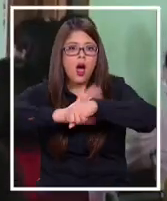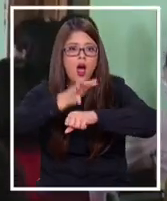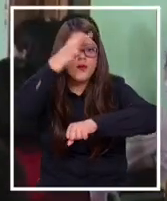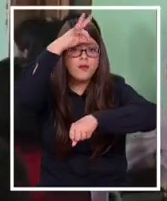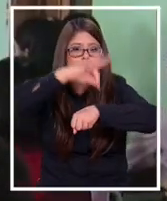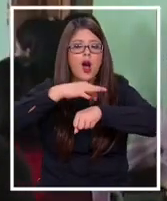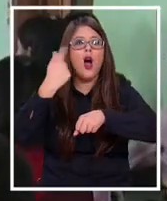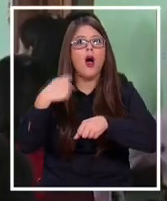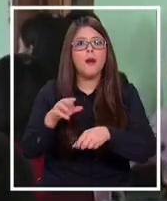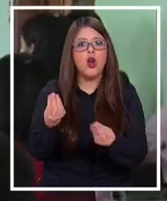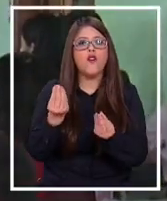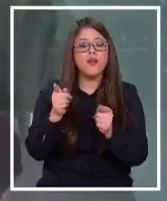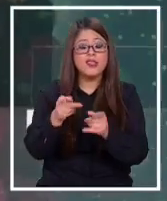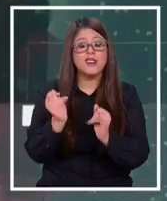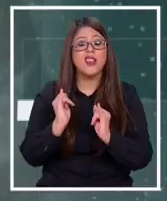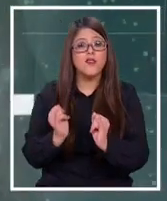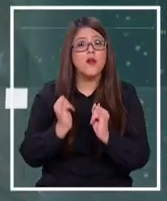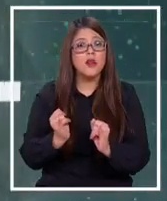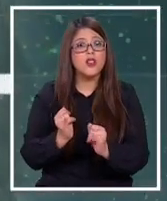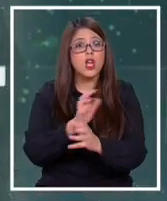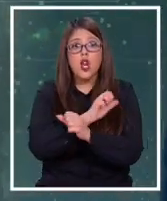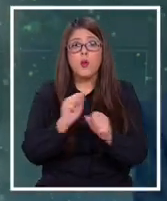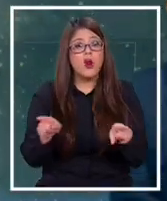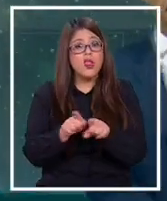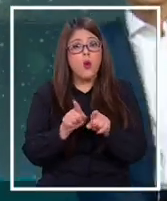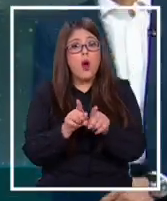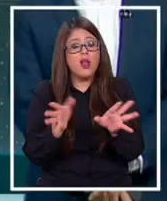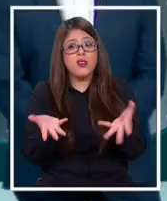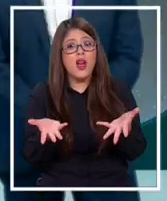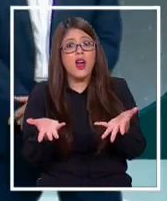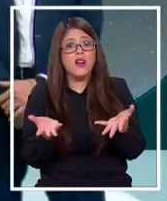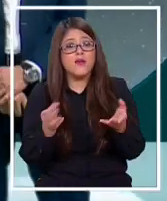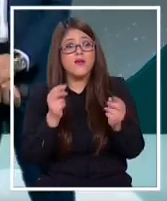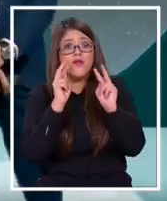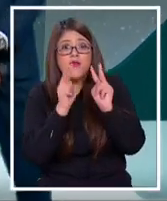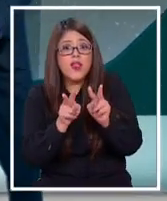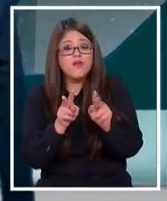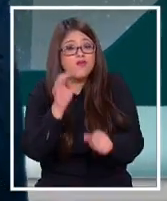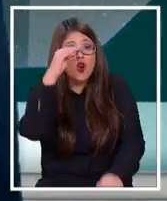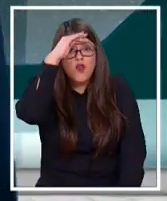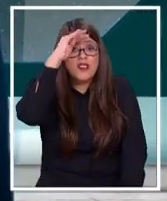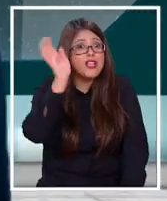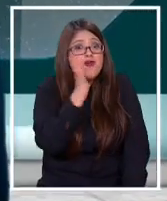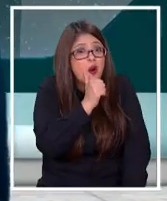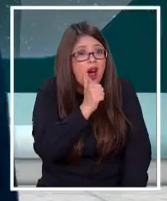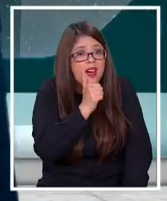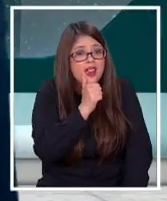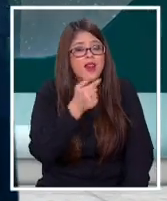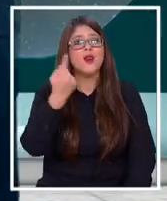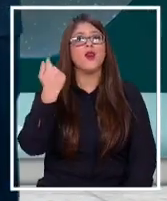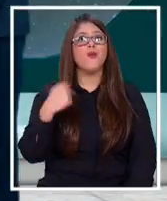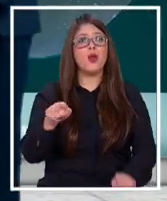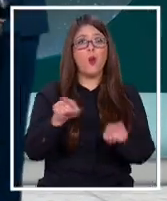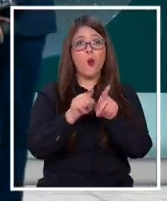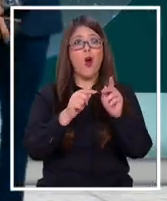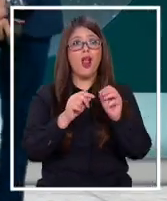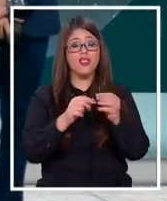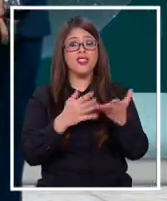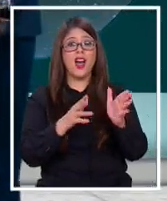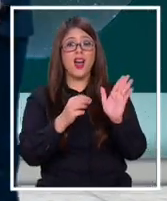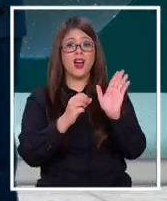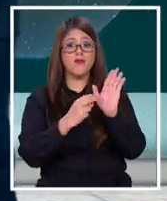pero claramente es una información que no se puede cotejar, así que no es muy fiable. Pero al menos nos llegan estas